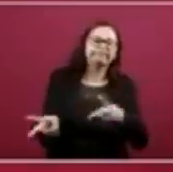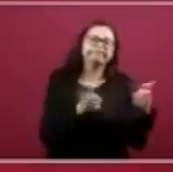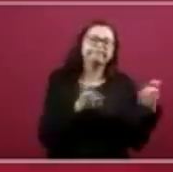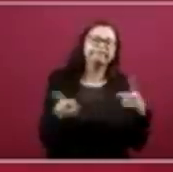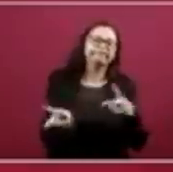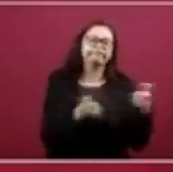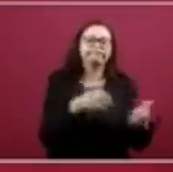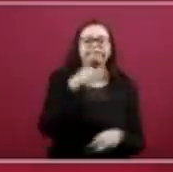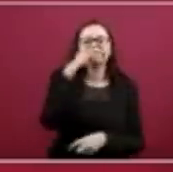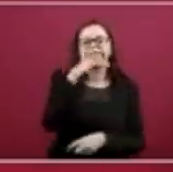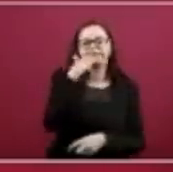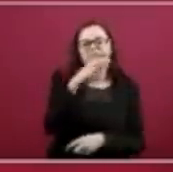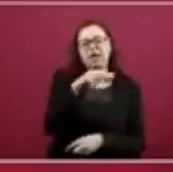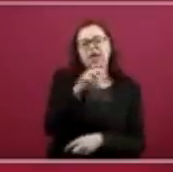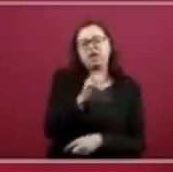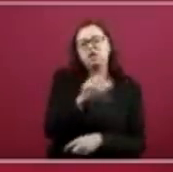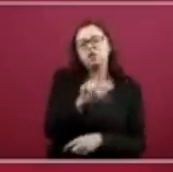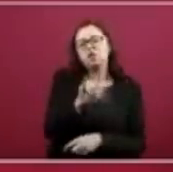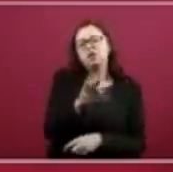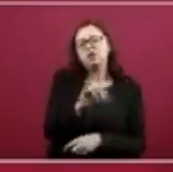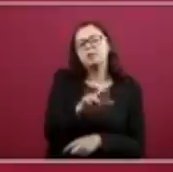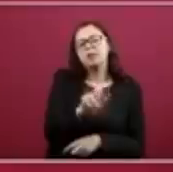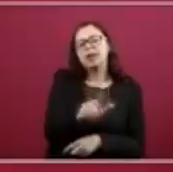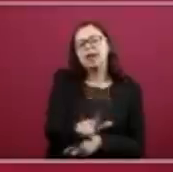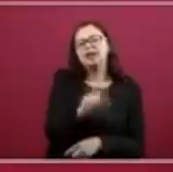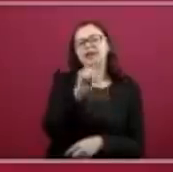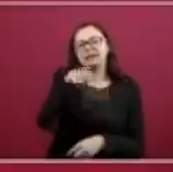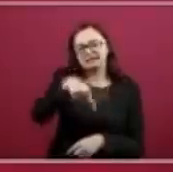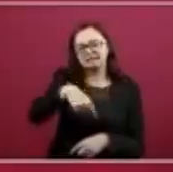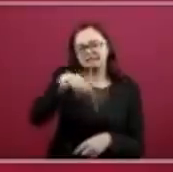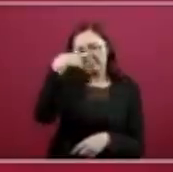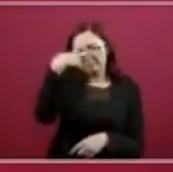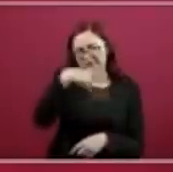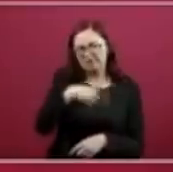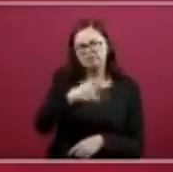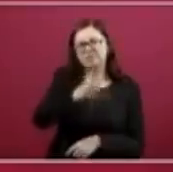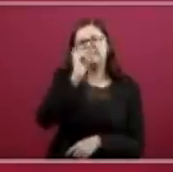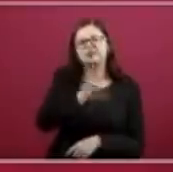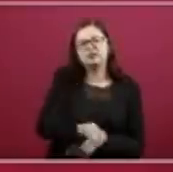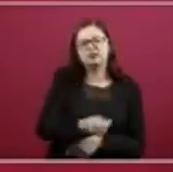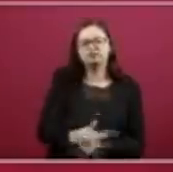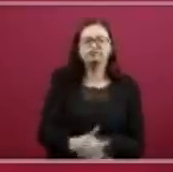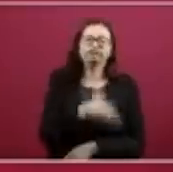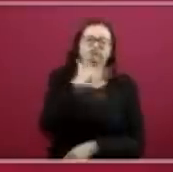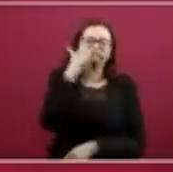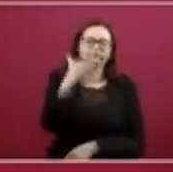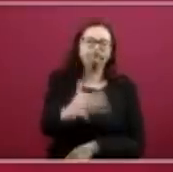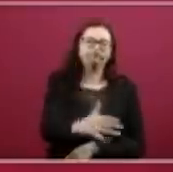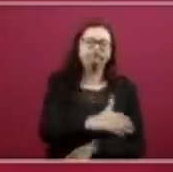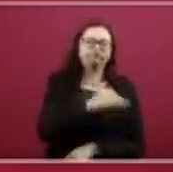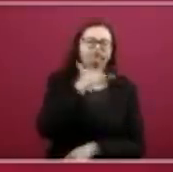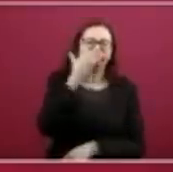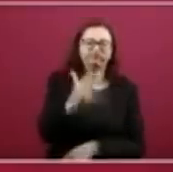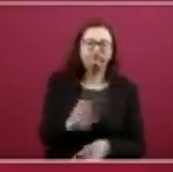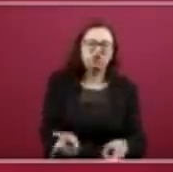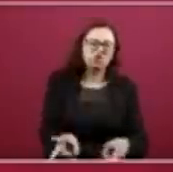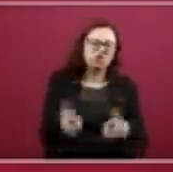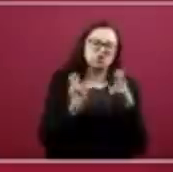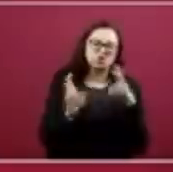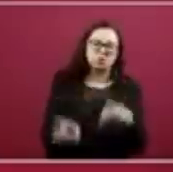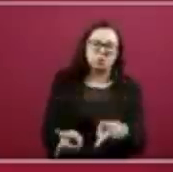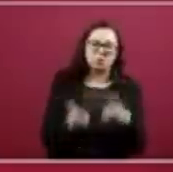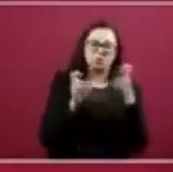Neoliberalismo es sinónimo, en el caso de México, de corrupción, de robo,